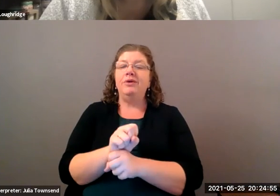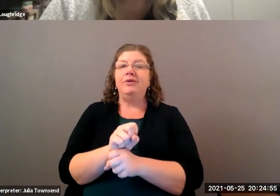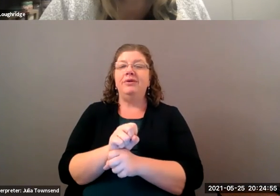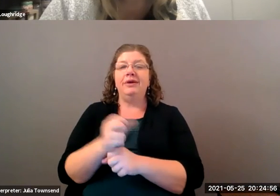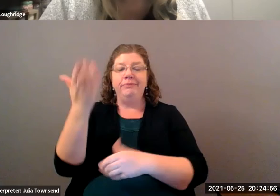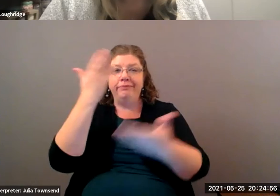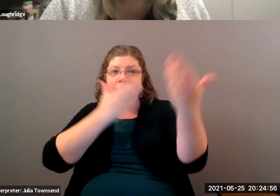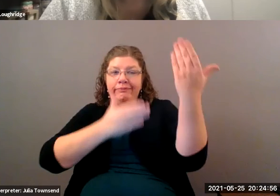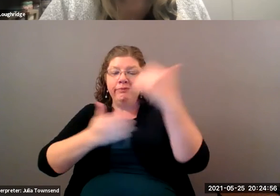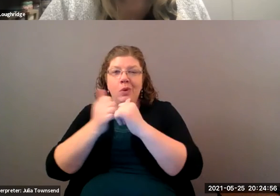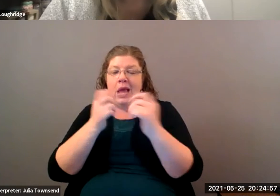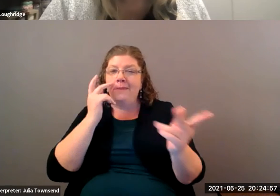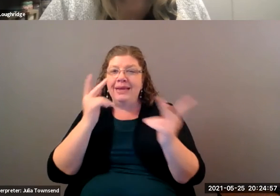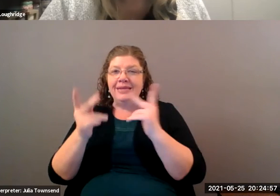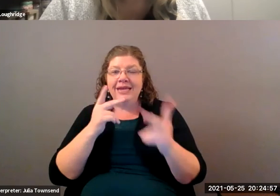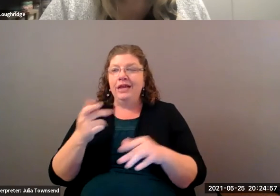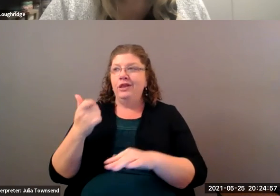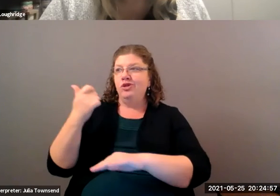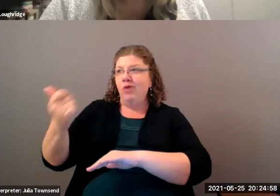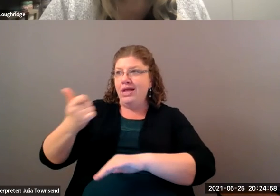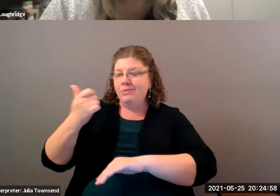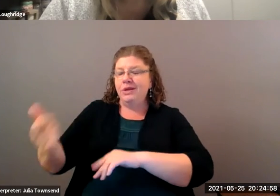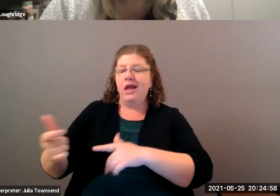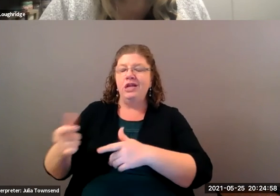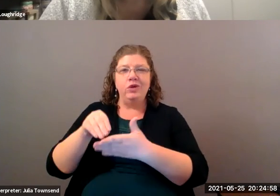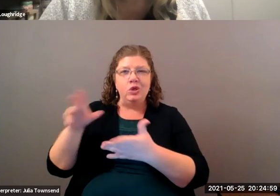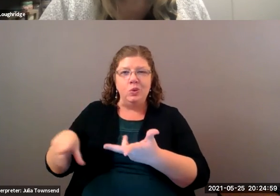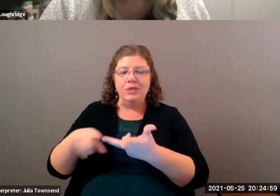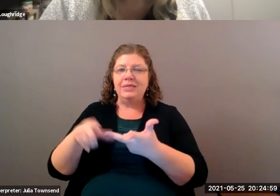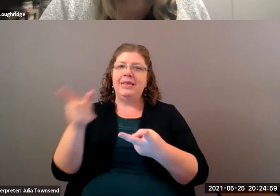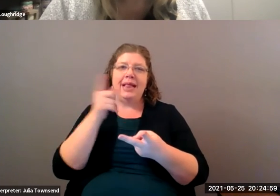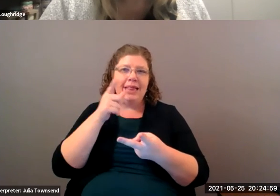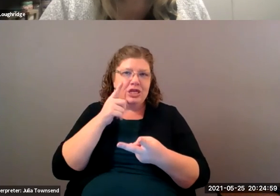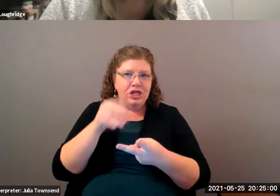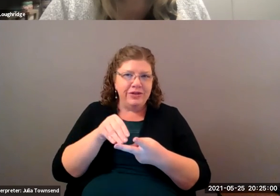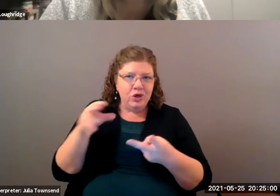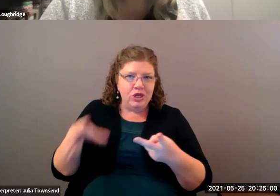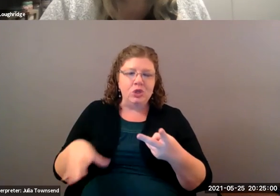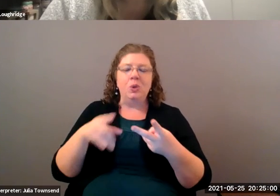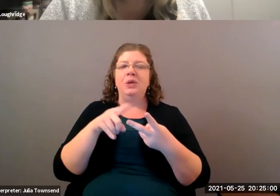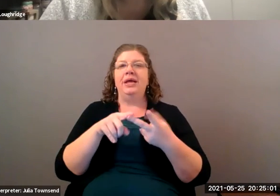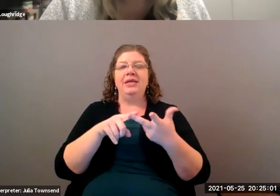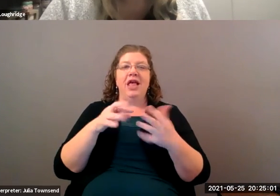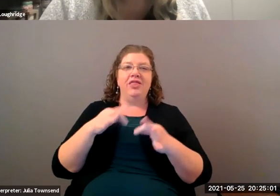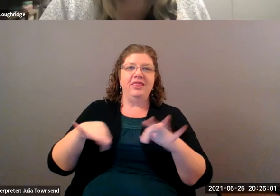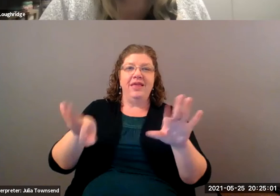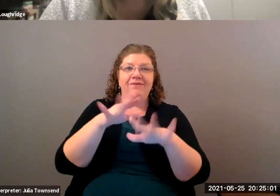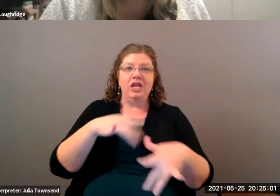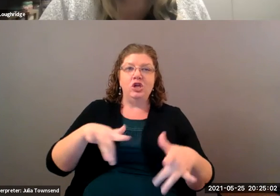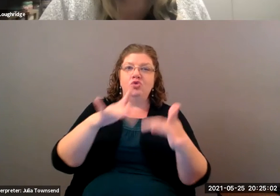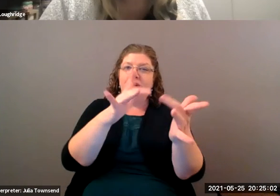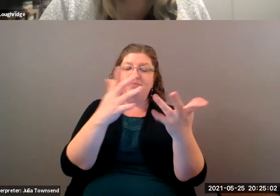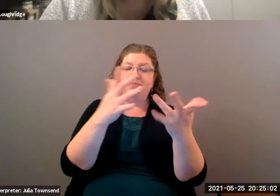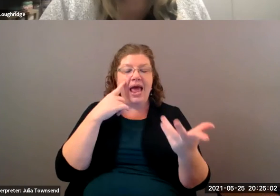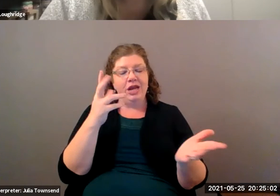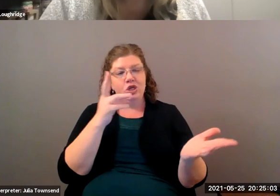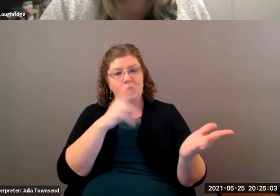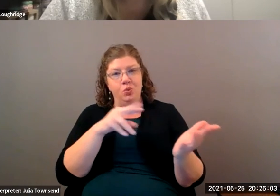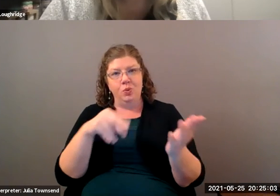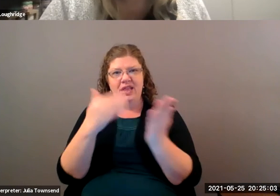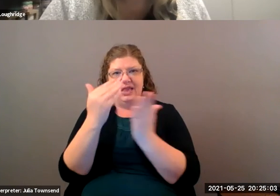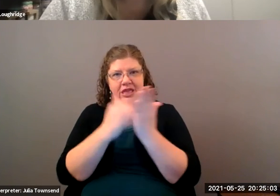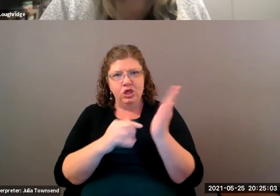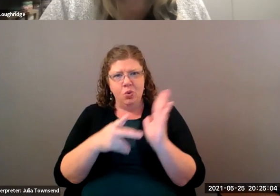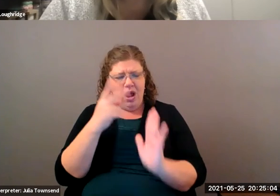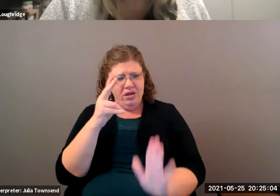Gracias por todo el trabajo que han hecho, por los almuerzos. Yo tuve que